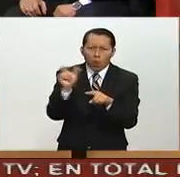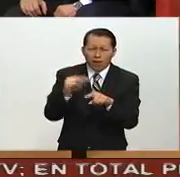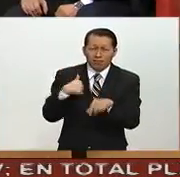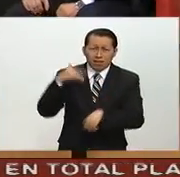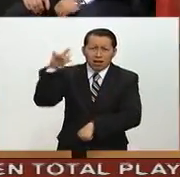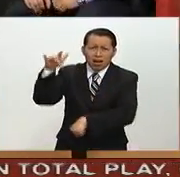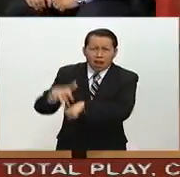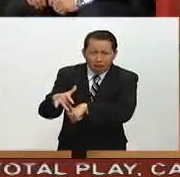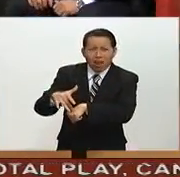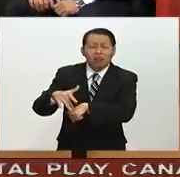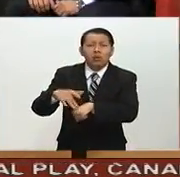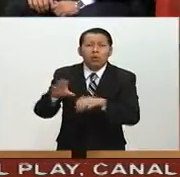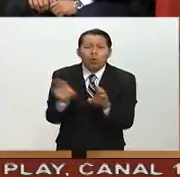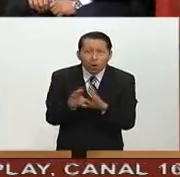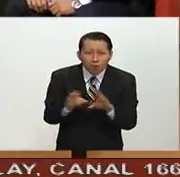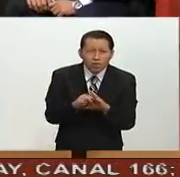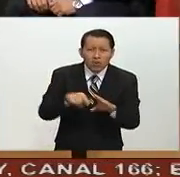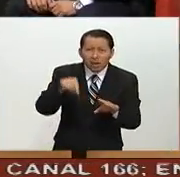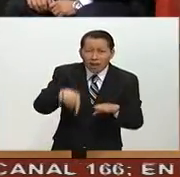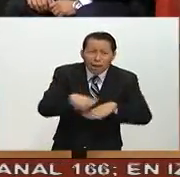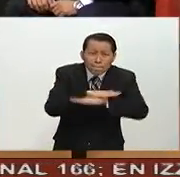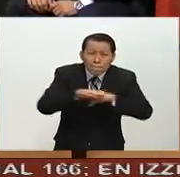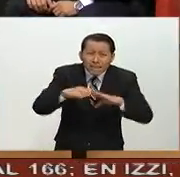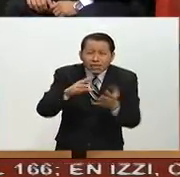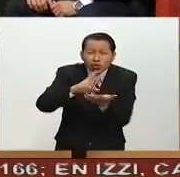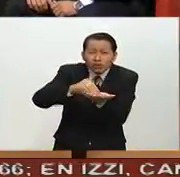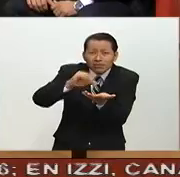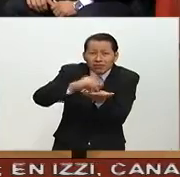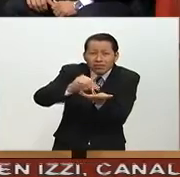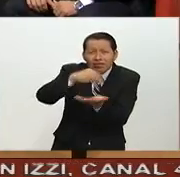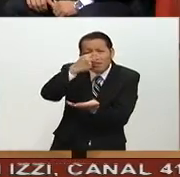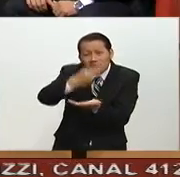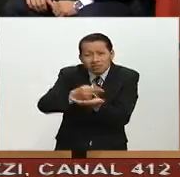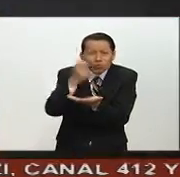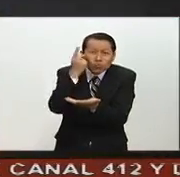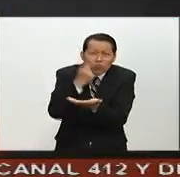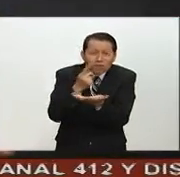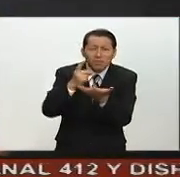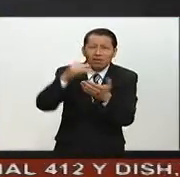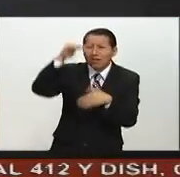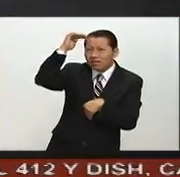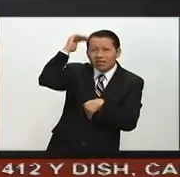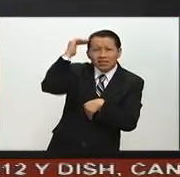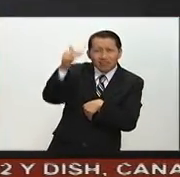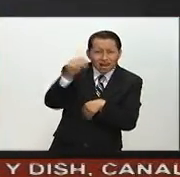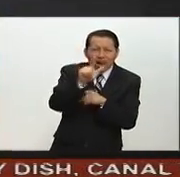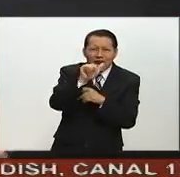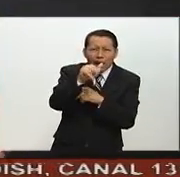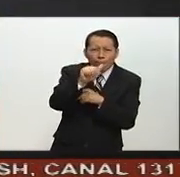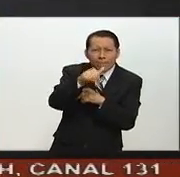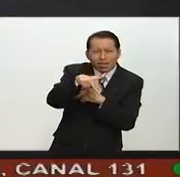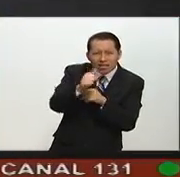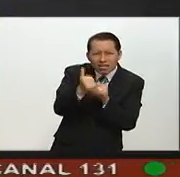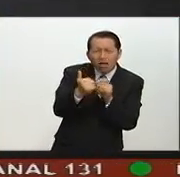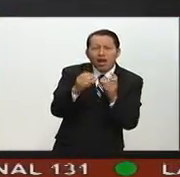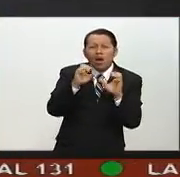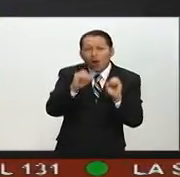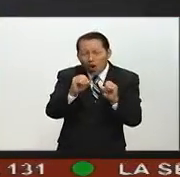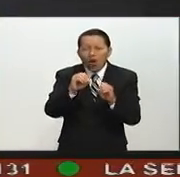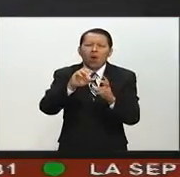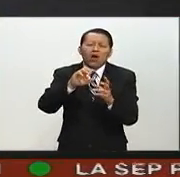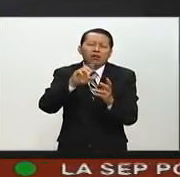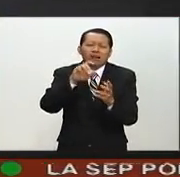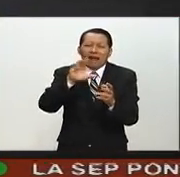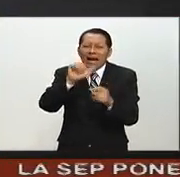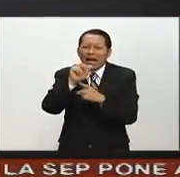personas que duermen en un piso de tierra o que bajo un techo de lámina o de cartón podrido, dije, esto no puede seguir así, yo tengo que hacer